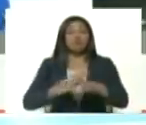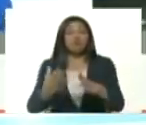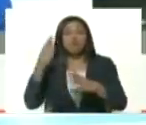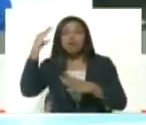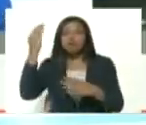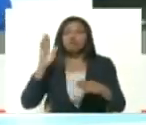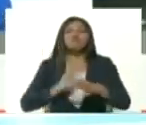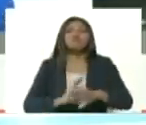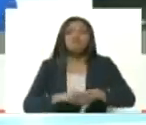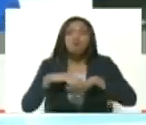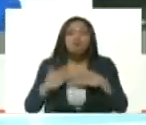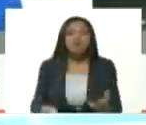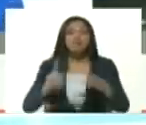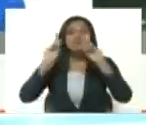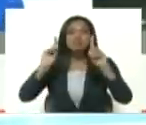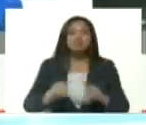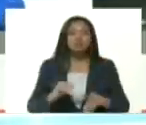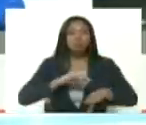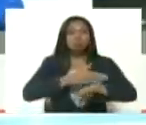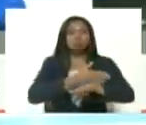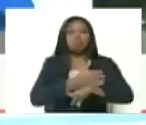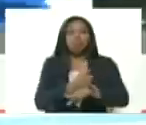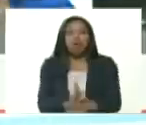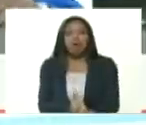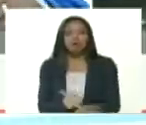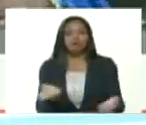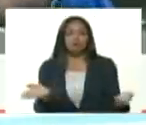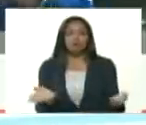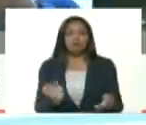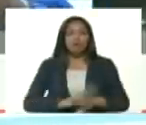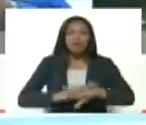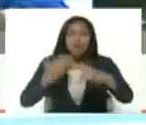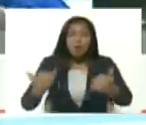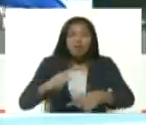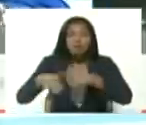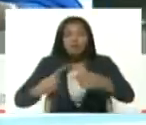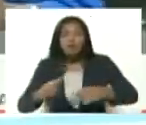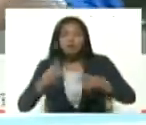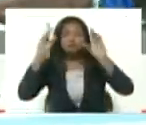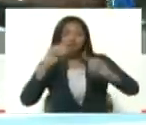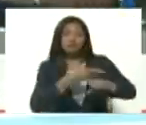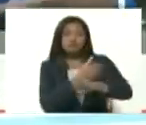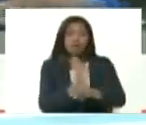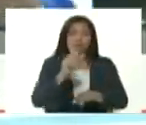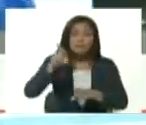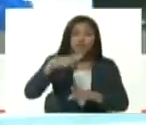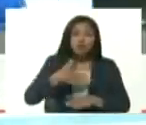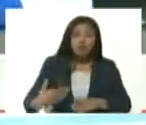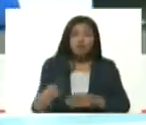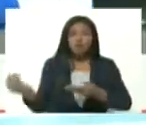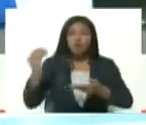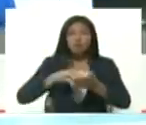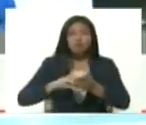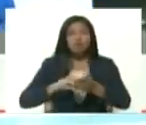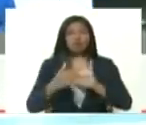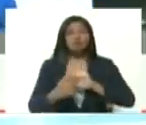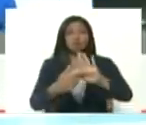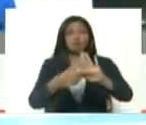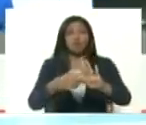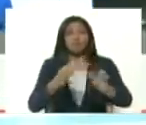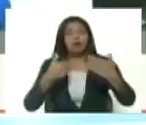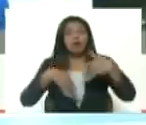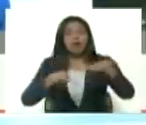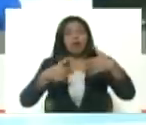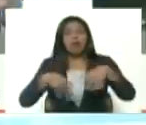mío, toman decisiones tardías? Porque ahora, además de las decisiones tardías, quieren otra vez lanzar la gente a las calles,